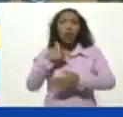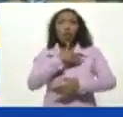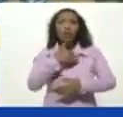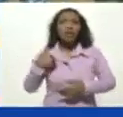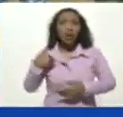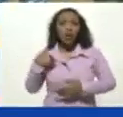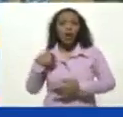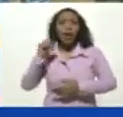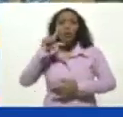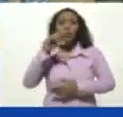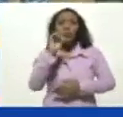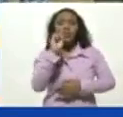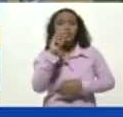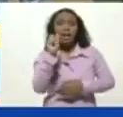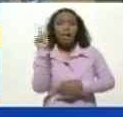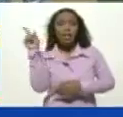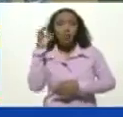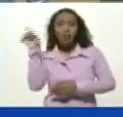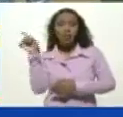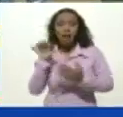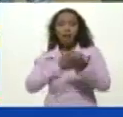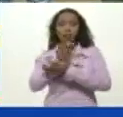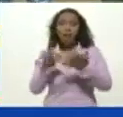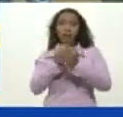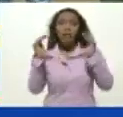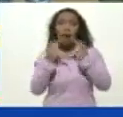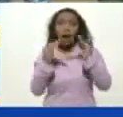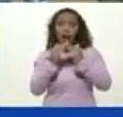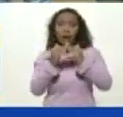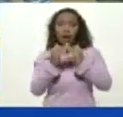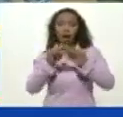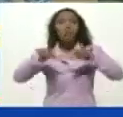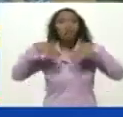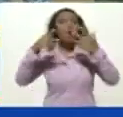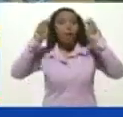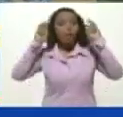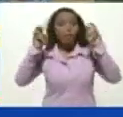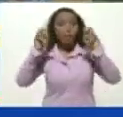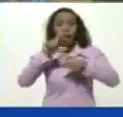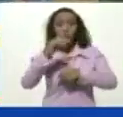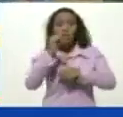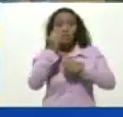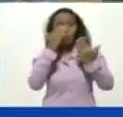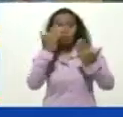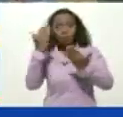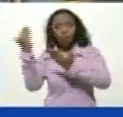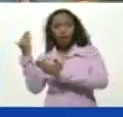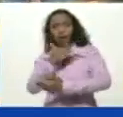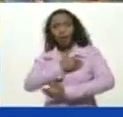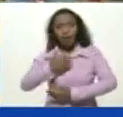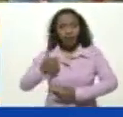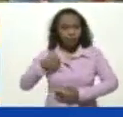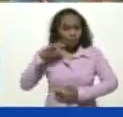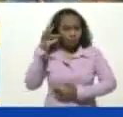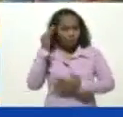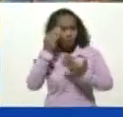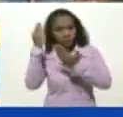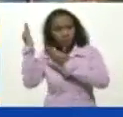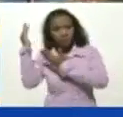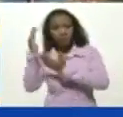María me diga, creo que es un problema de vivienda. ¿Cuál es el tema, Luisa María? Adelante, querida Luisa María.